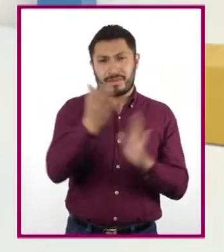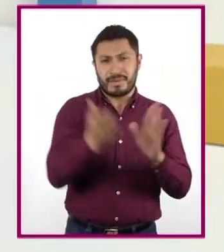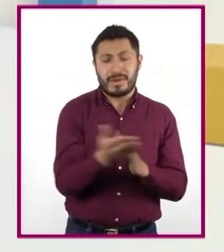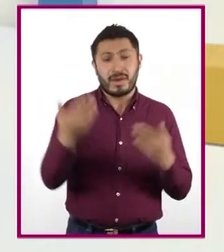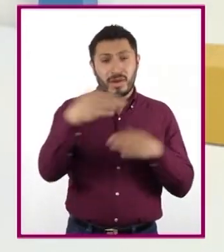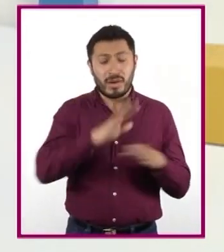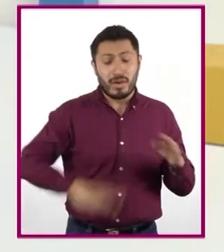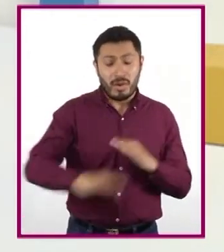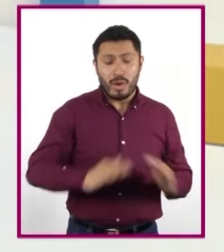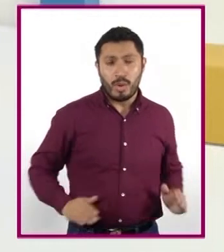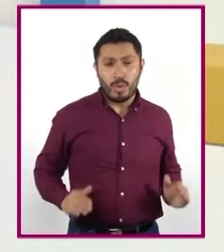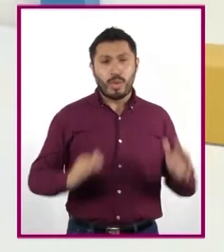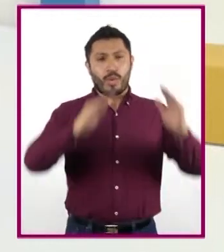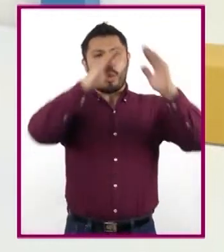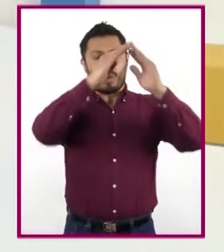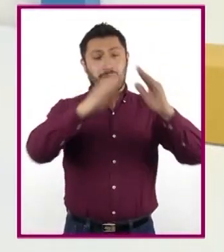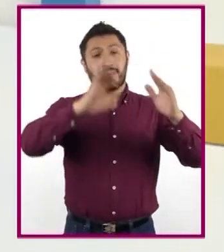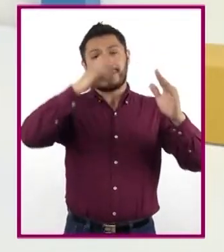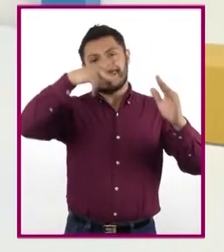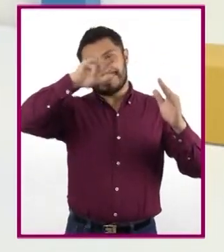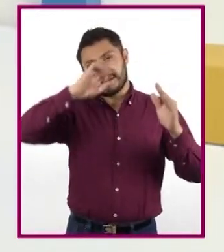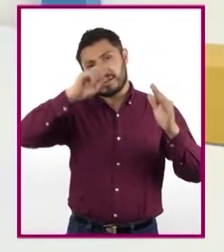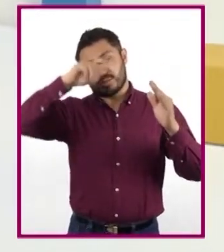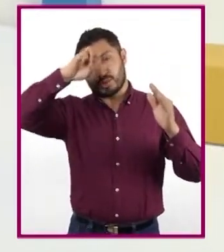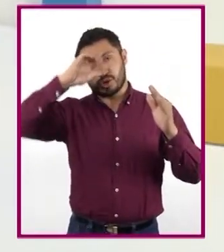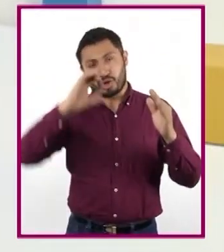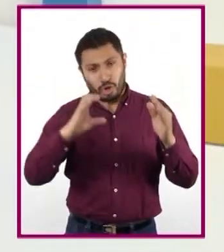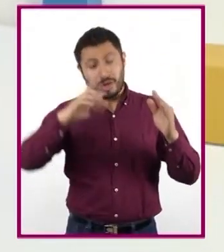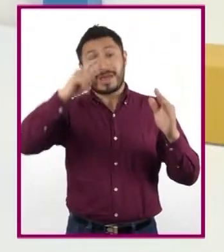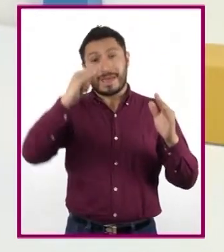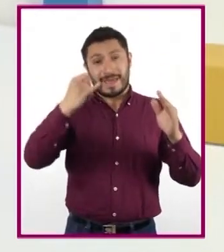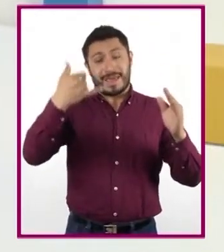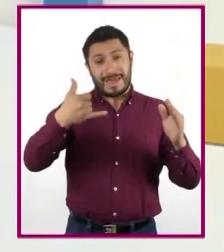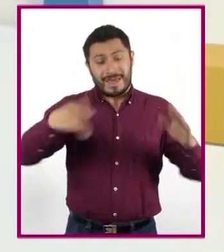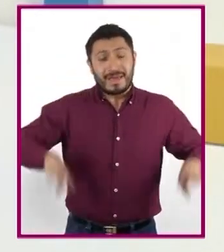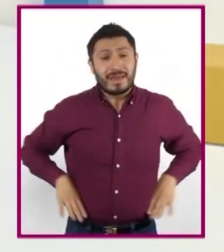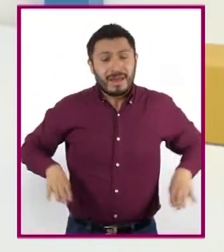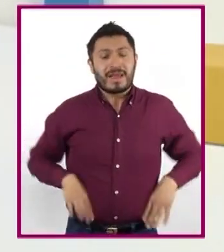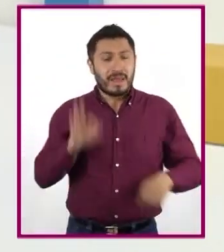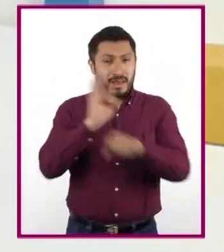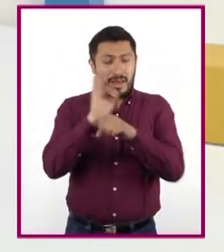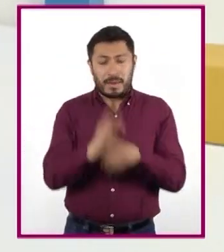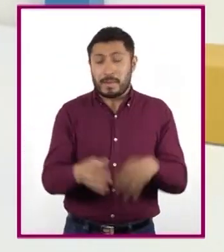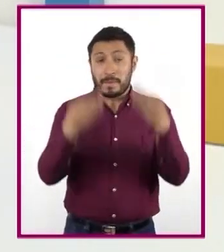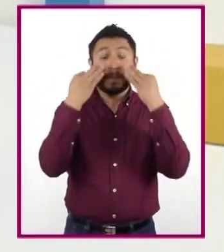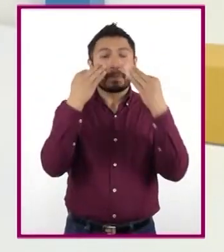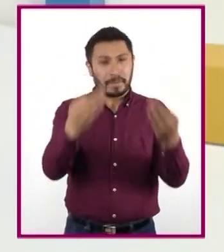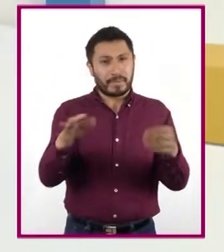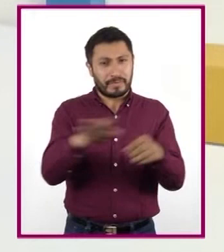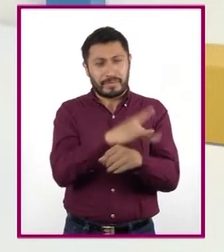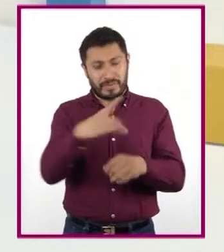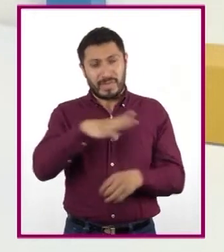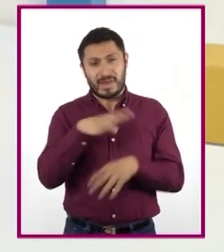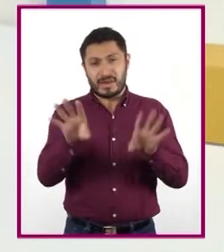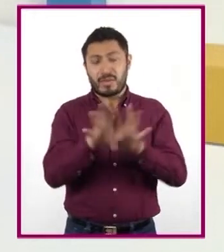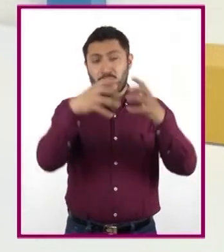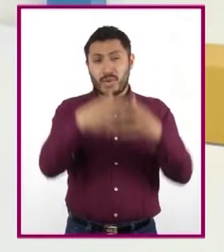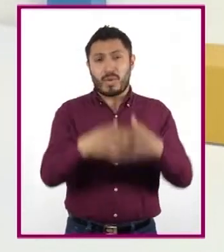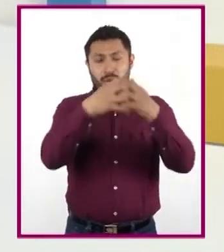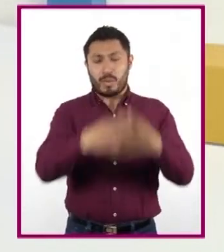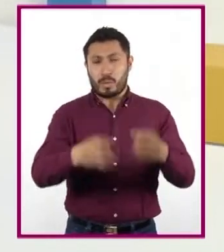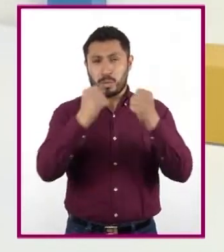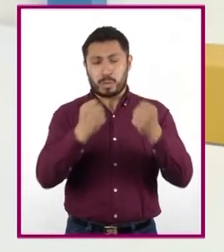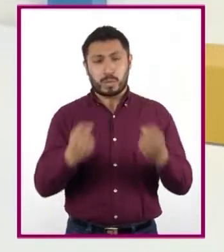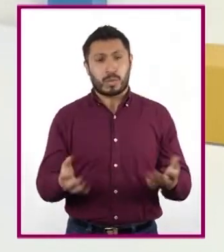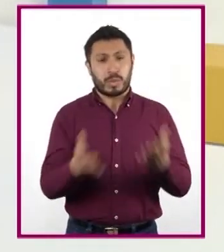sobre un cerro alto, el Chicomostoc, y sus características defensivas son muy notables, ya que consiste en un sistema de